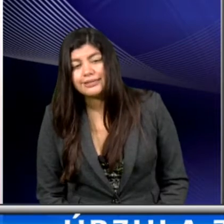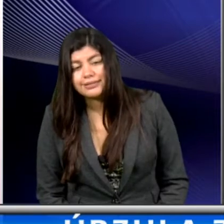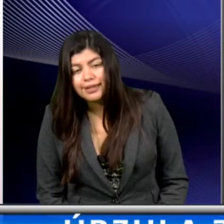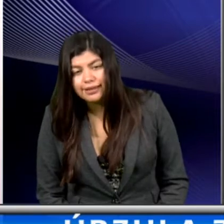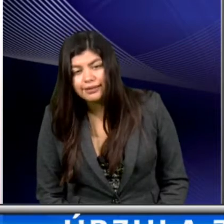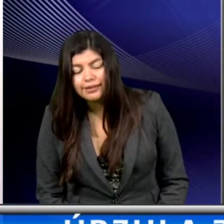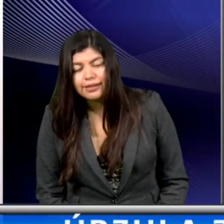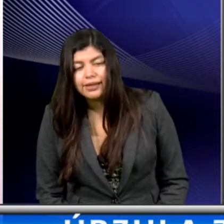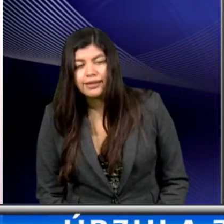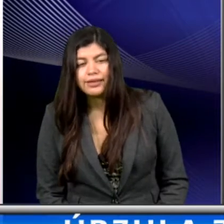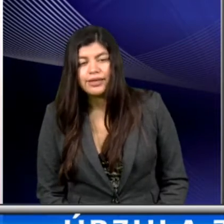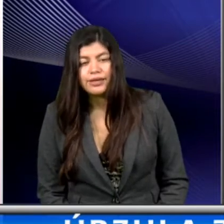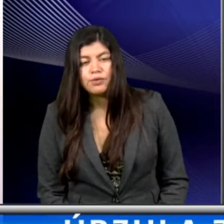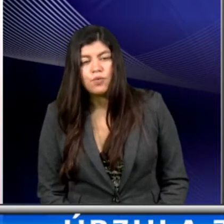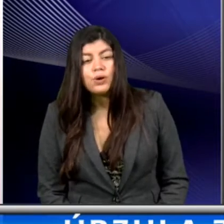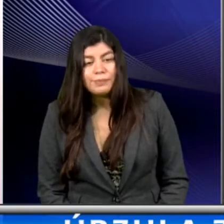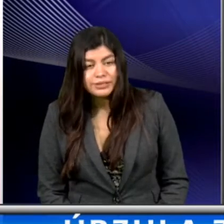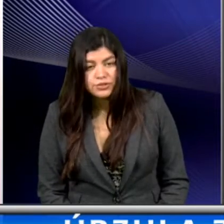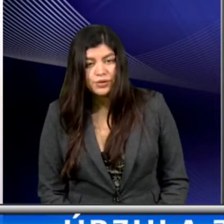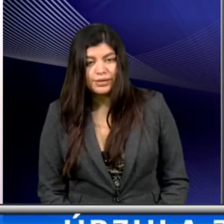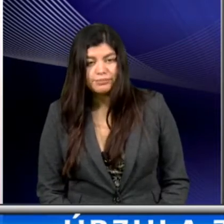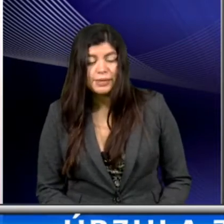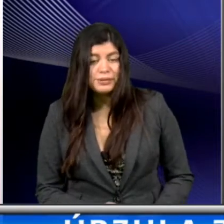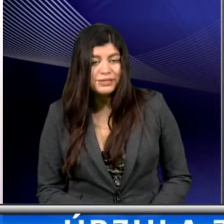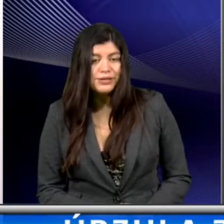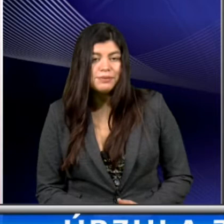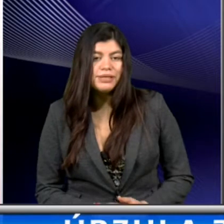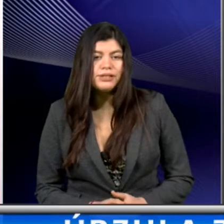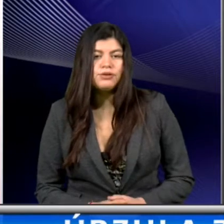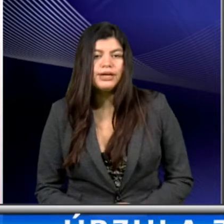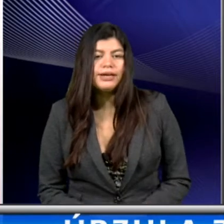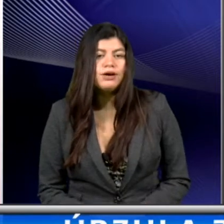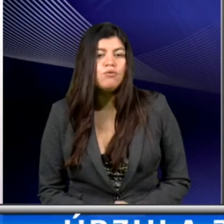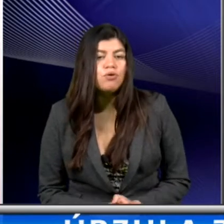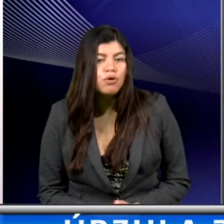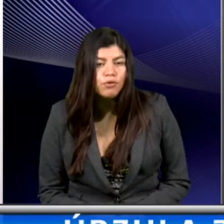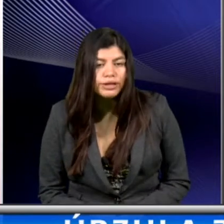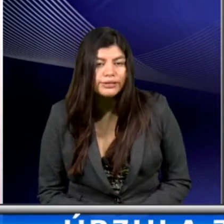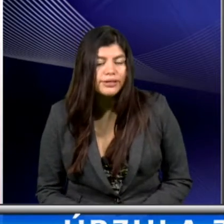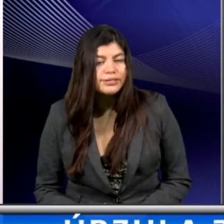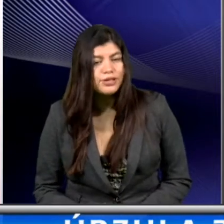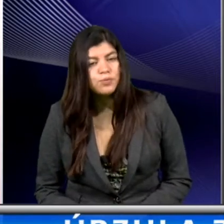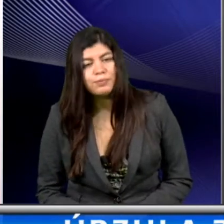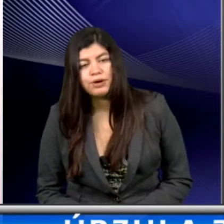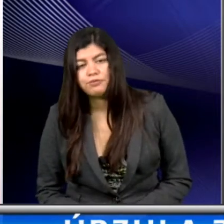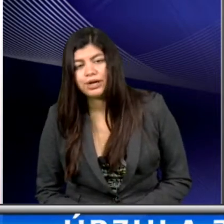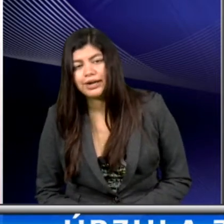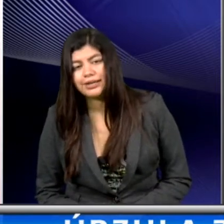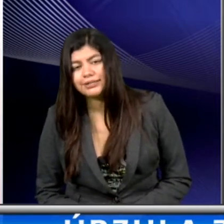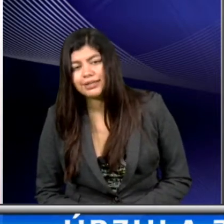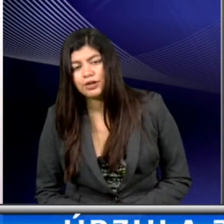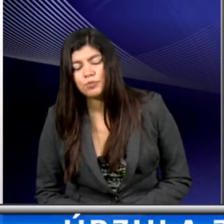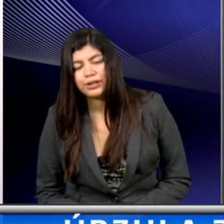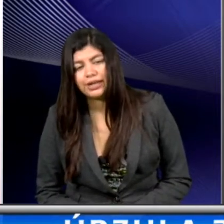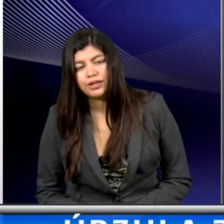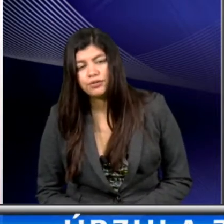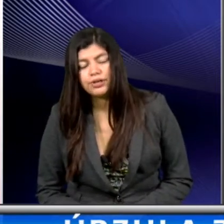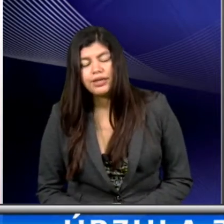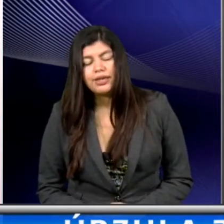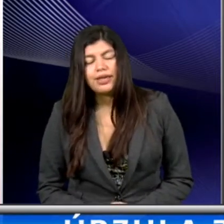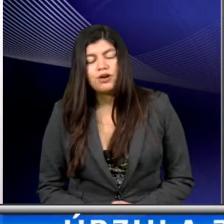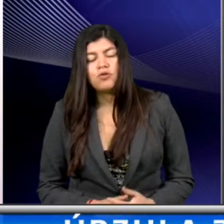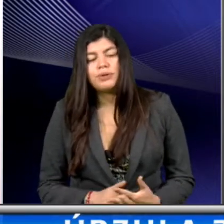que inciden en que una persona, específicamente ojalá un joven, si lo podemos enfocar a ese grupo